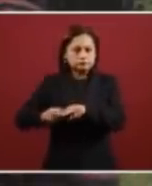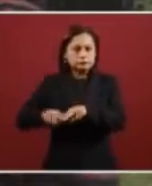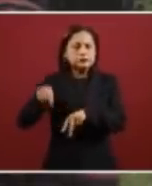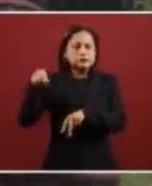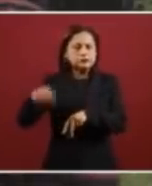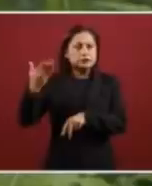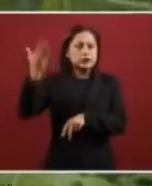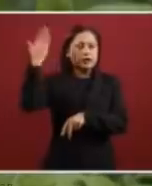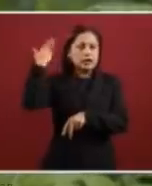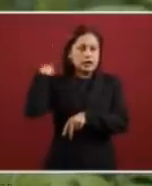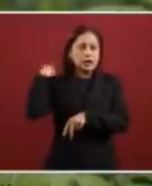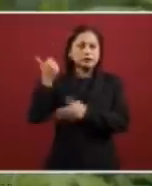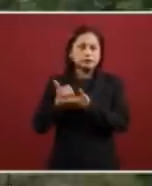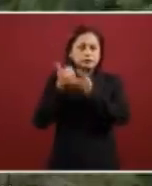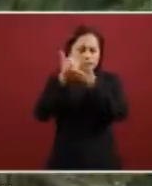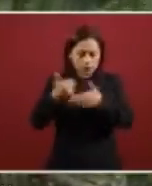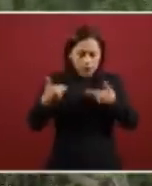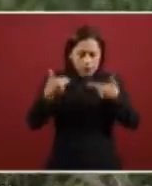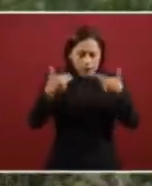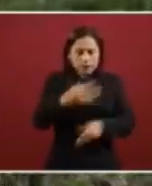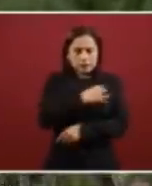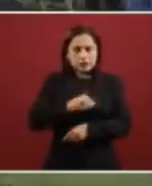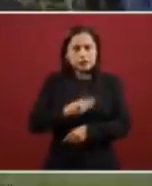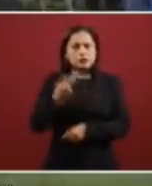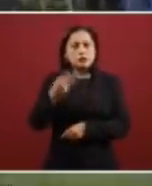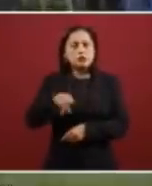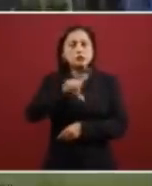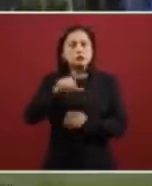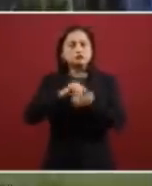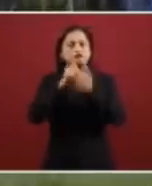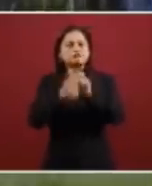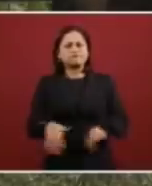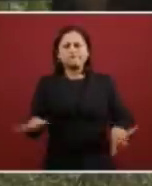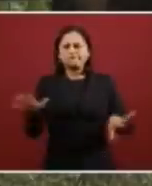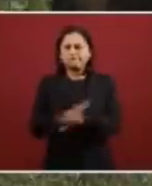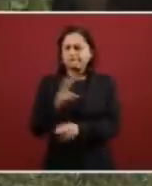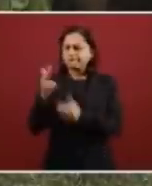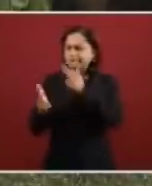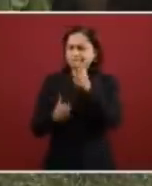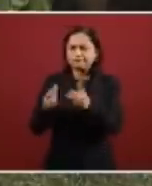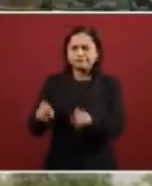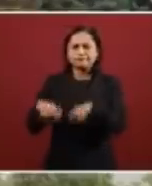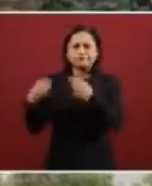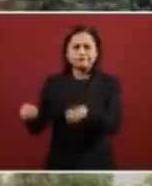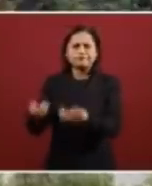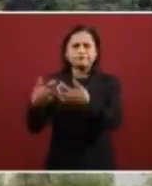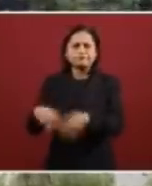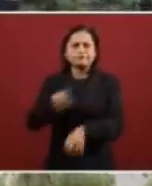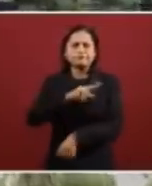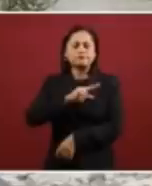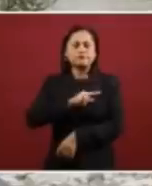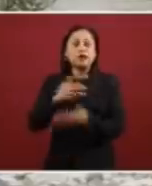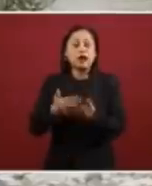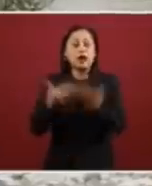nuestros hijos y todo eso no se aprobó con la privatización de los ferrocarriles extrema ya mola venir a darle